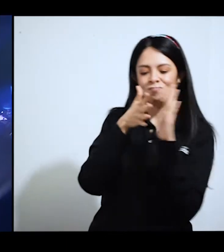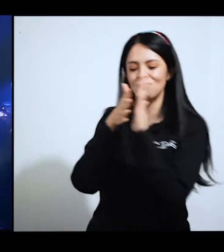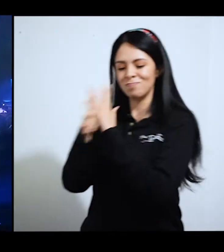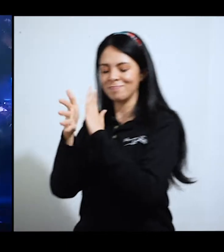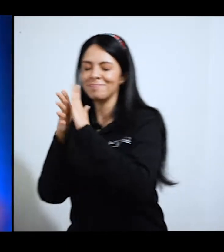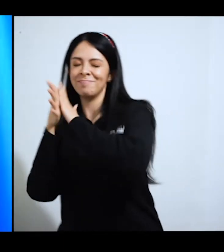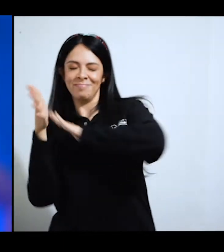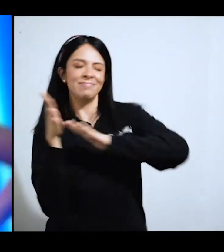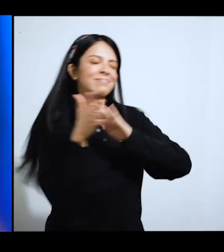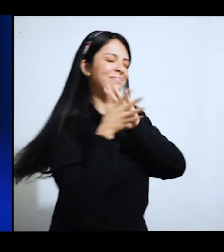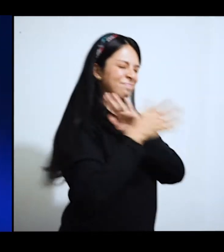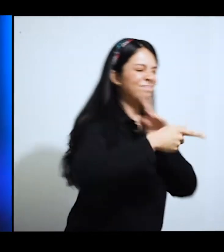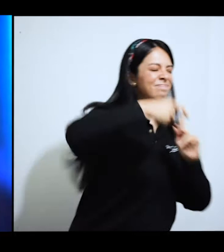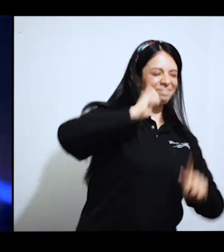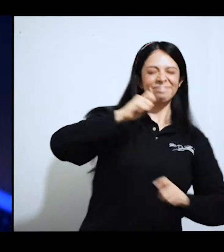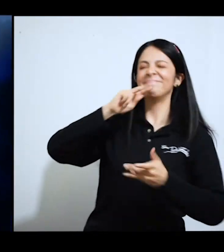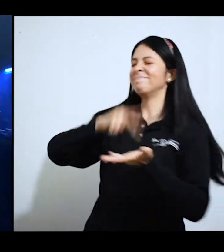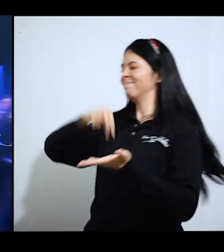profetizar.